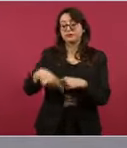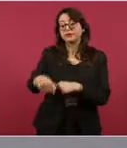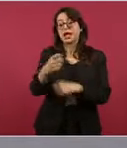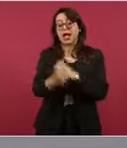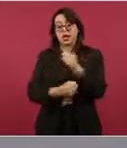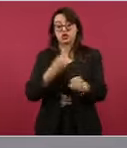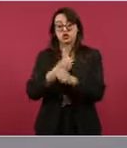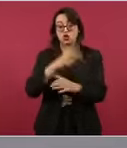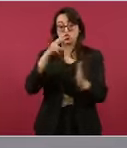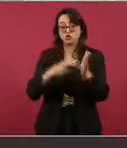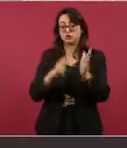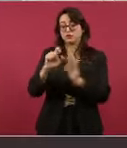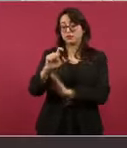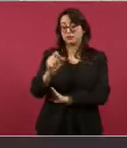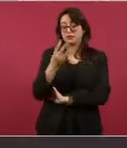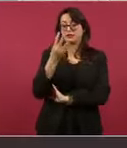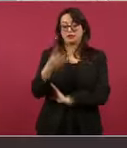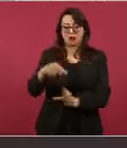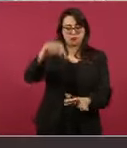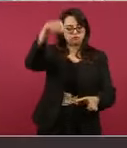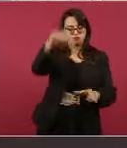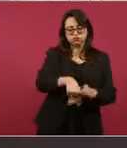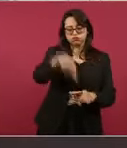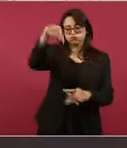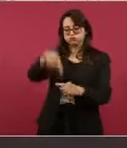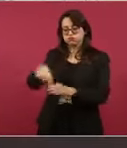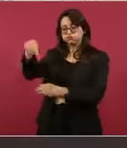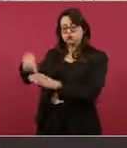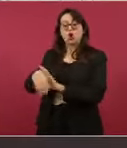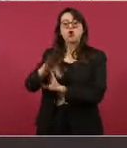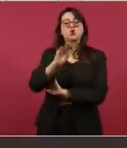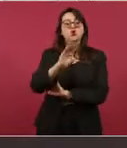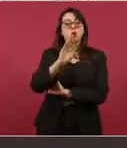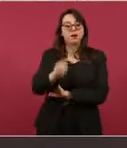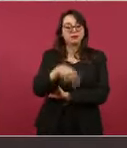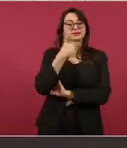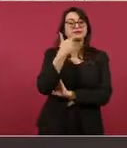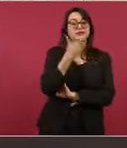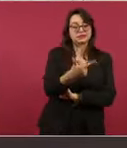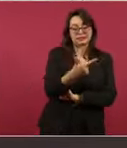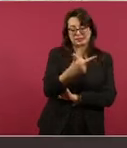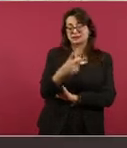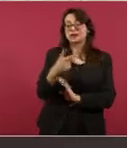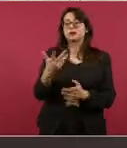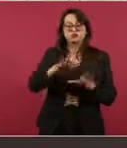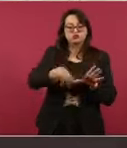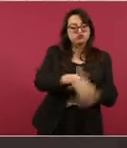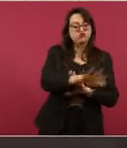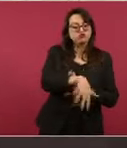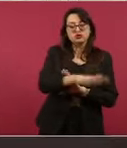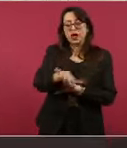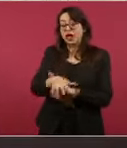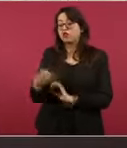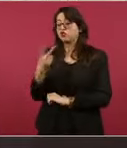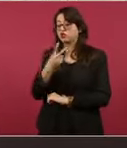perforaremos 97 pozos exploratorios y 256 pozos